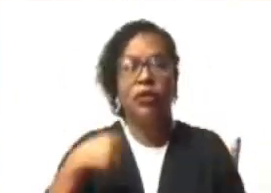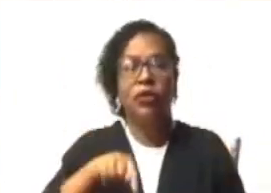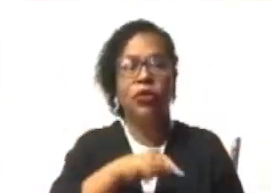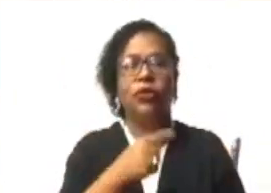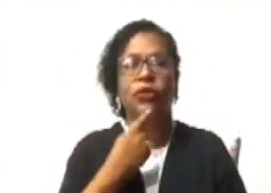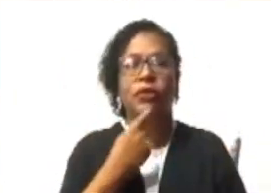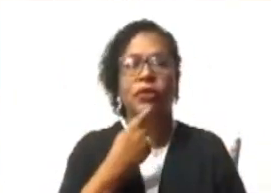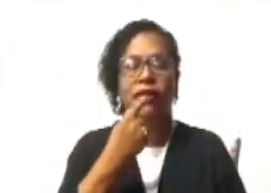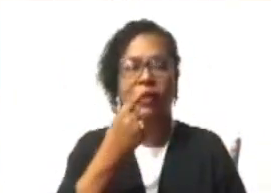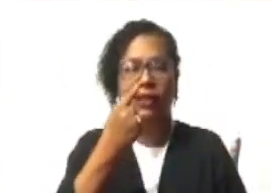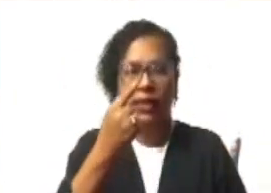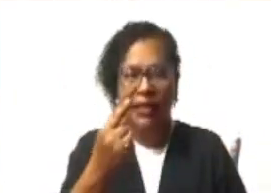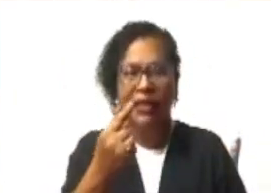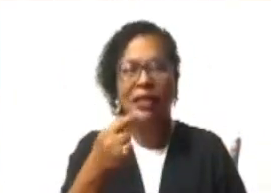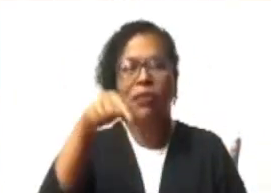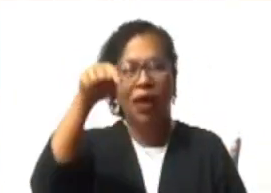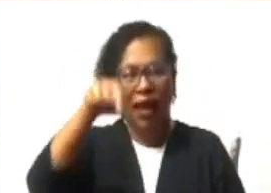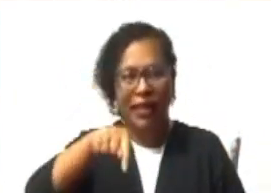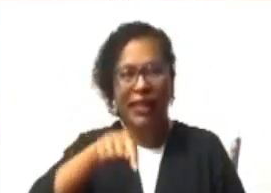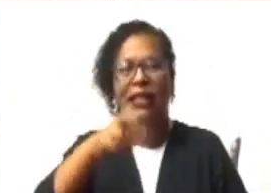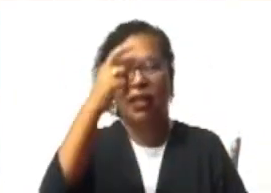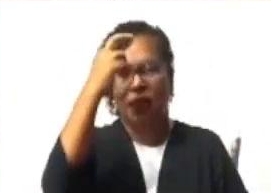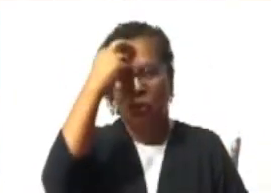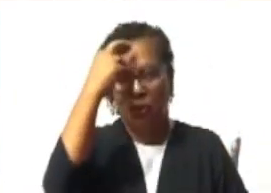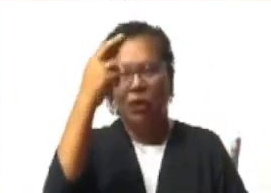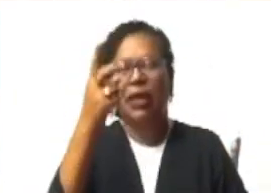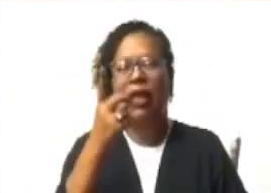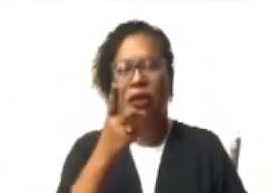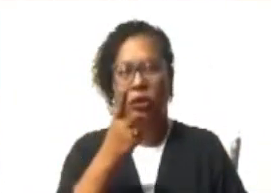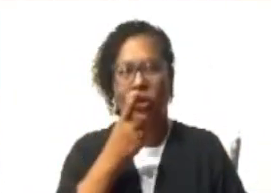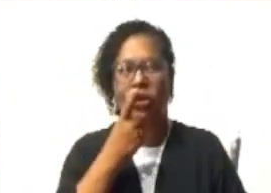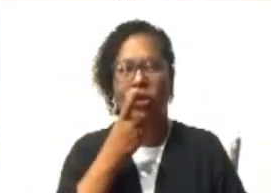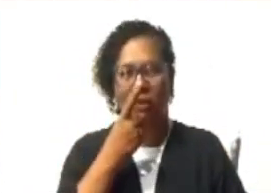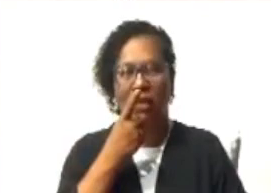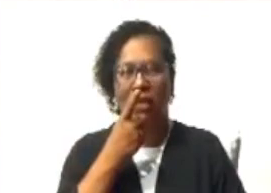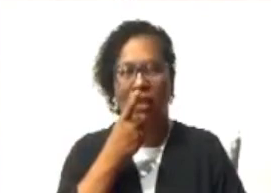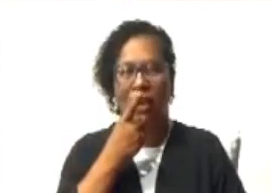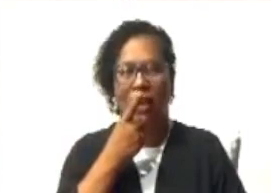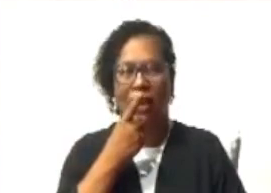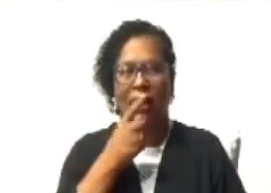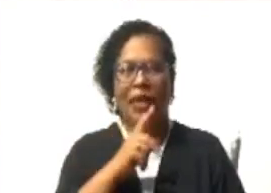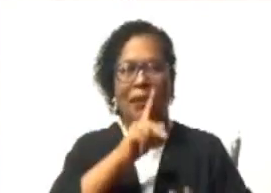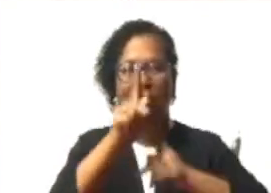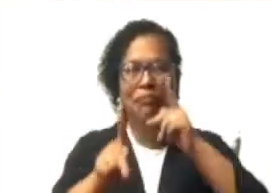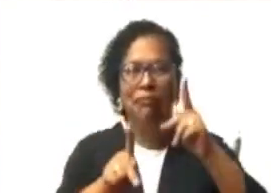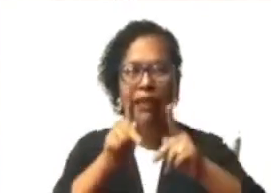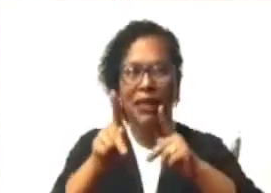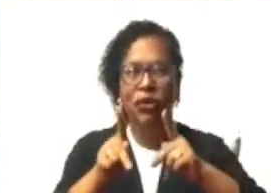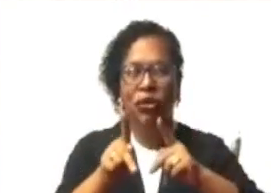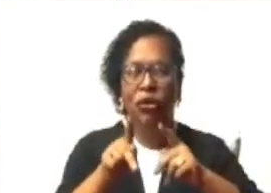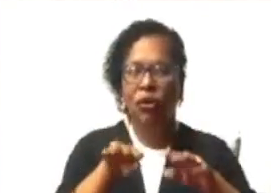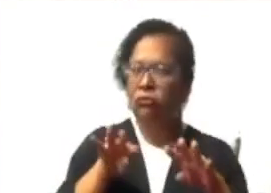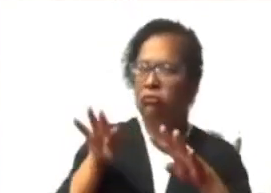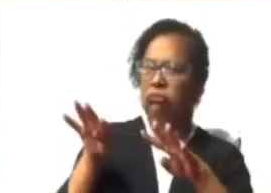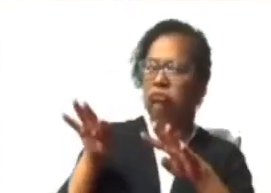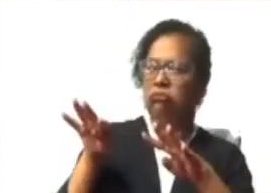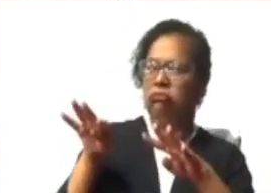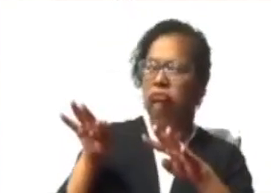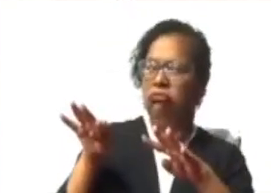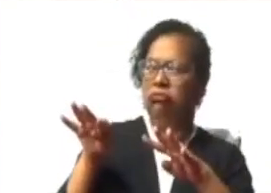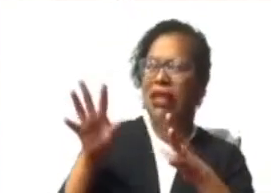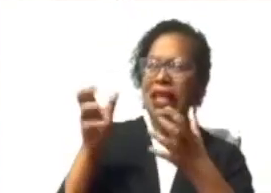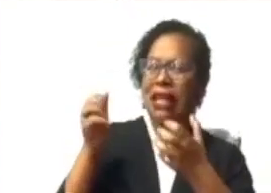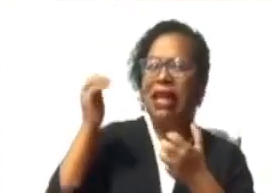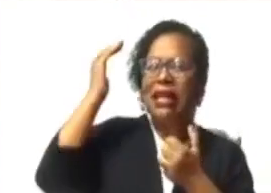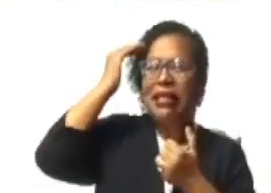este país, la República Dominicana, merece una explicación sobre estos